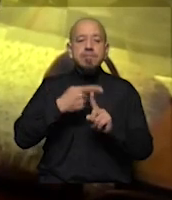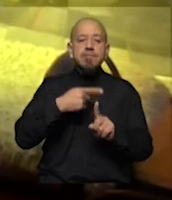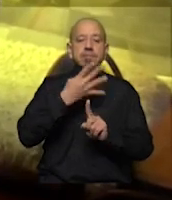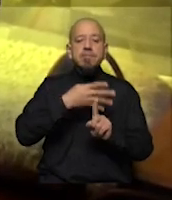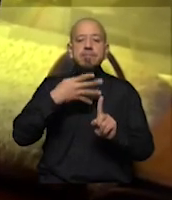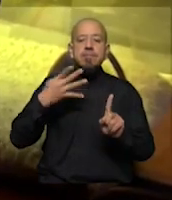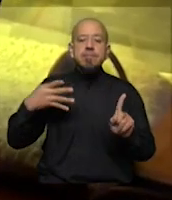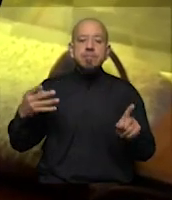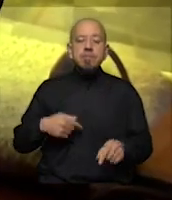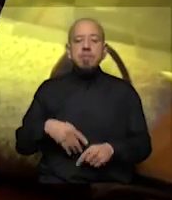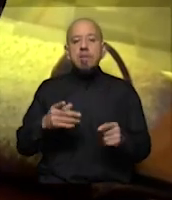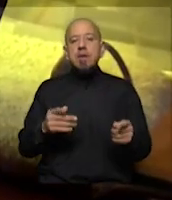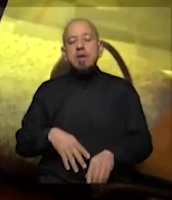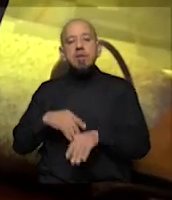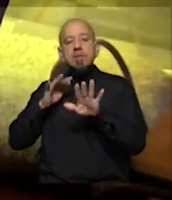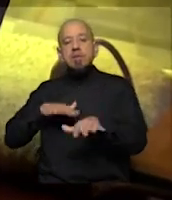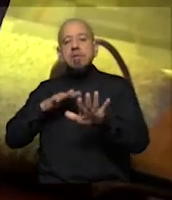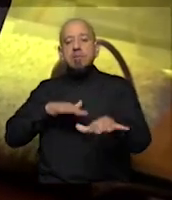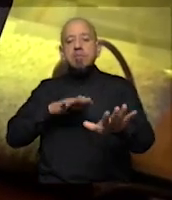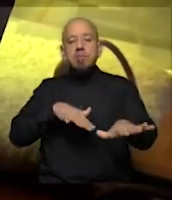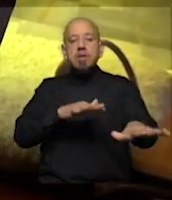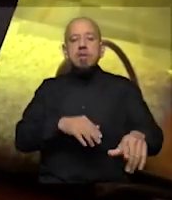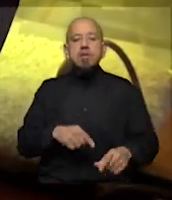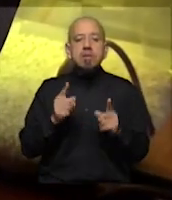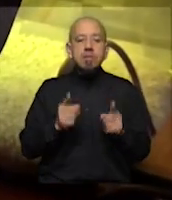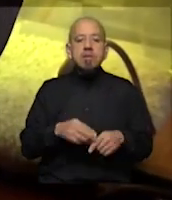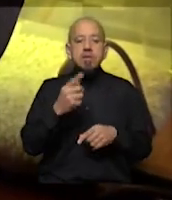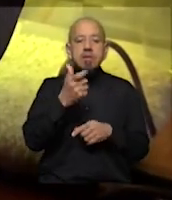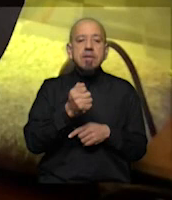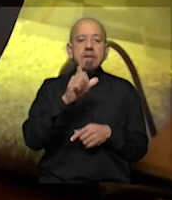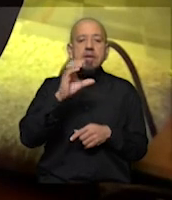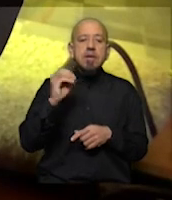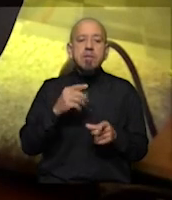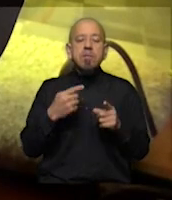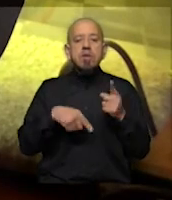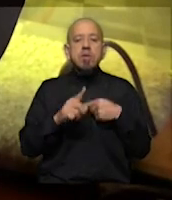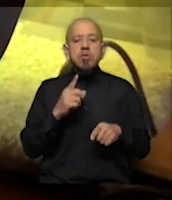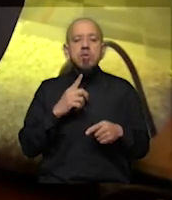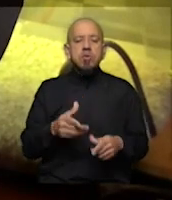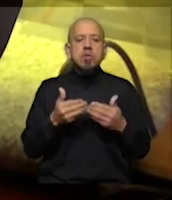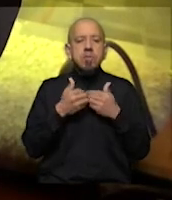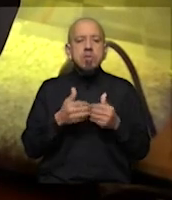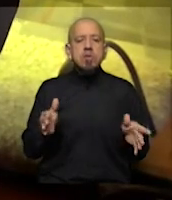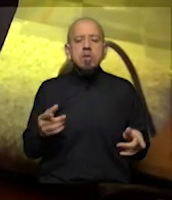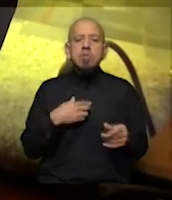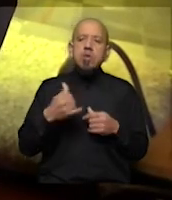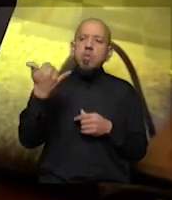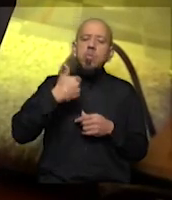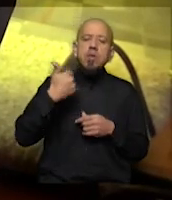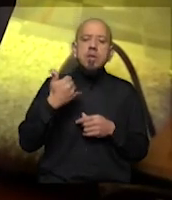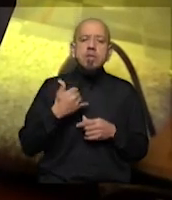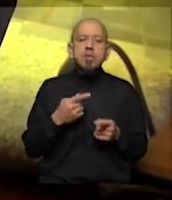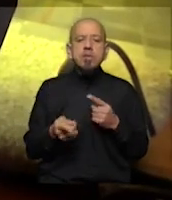la marcha, van a pasar pila de cosas también de la mano de Aló, pero quiero empezar para que nos cuentes a mí y a todas las personas que nos están